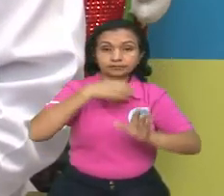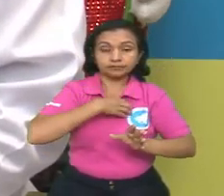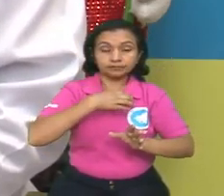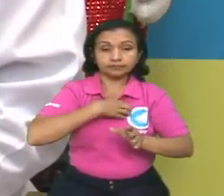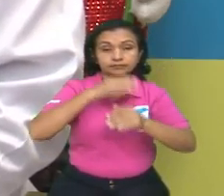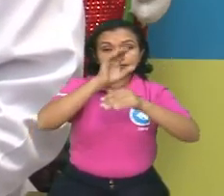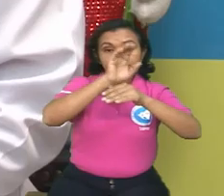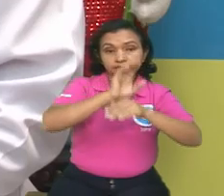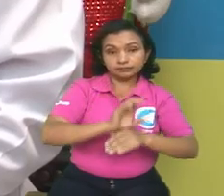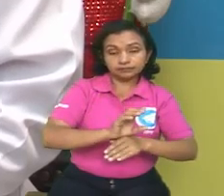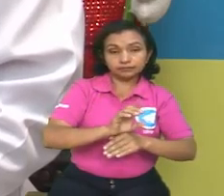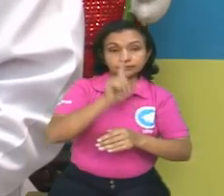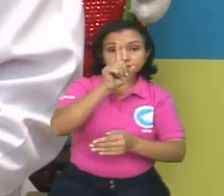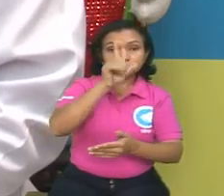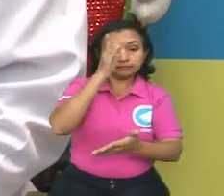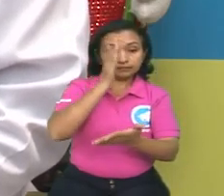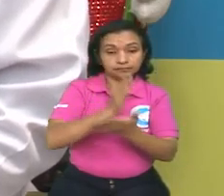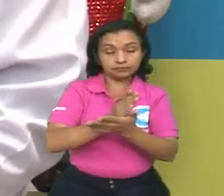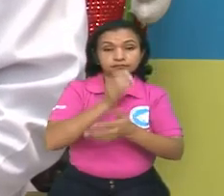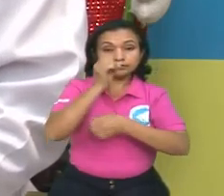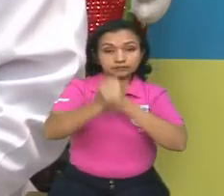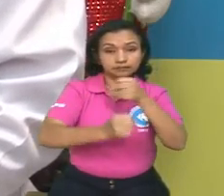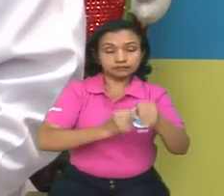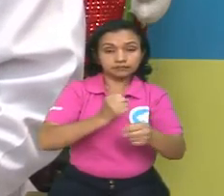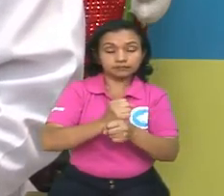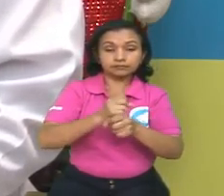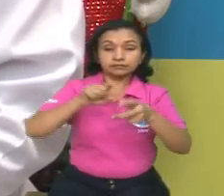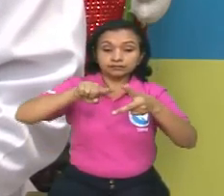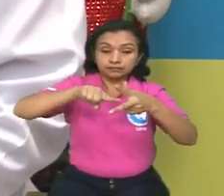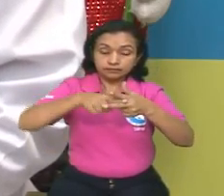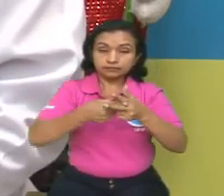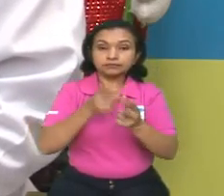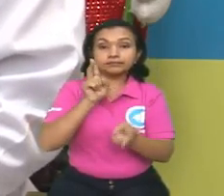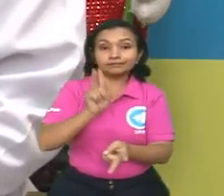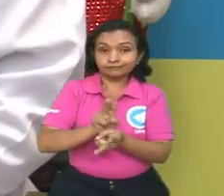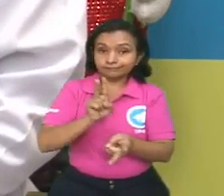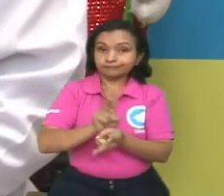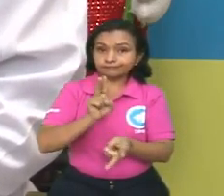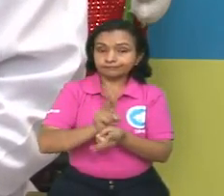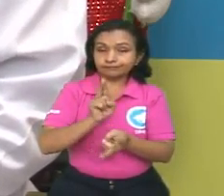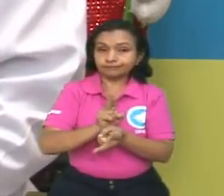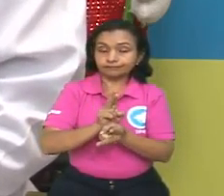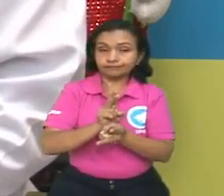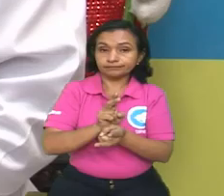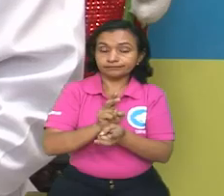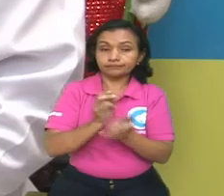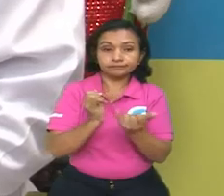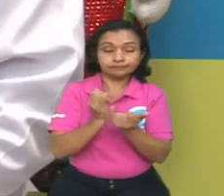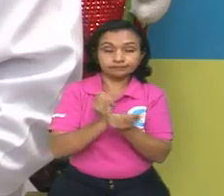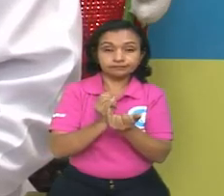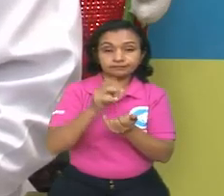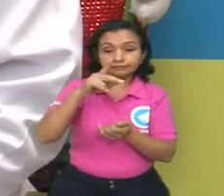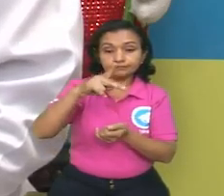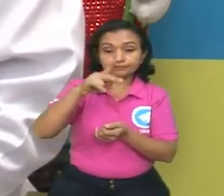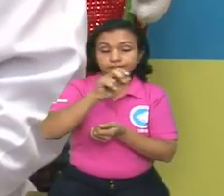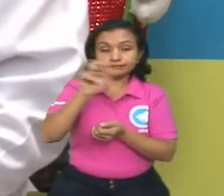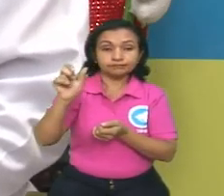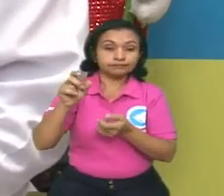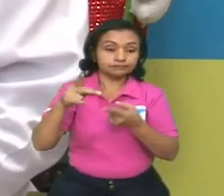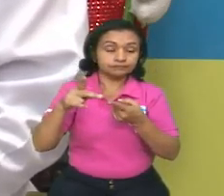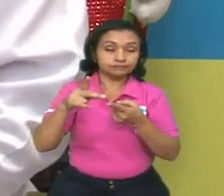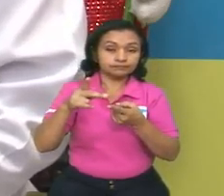costumbre, una vez, un año luego de haber iniciado la vida sexual activa. ¿Por qué? Porque la toma del Papa Nicolau se tiene que volver